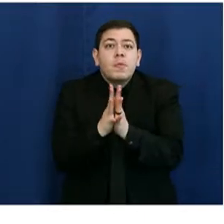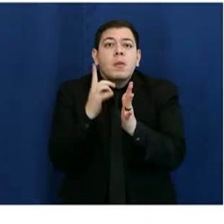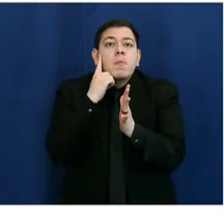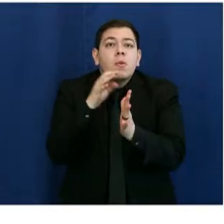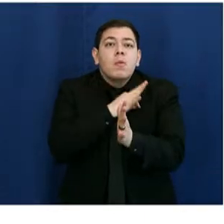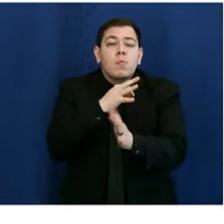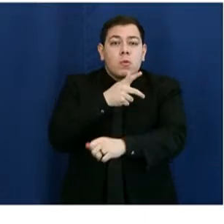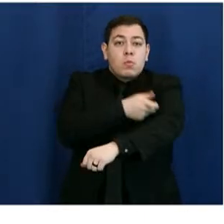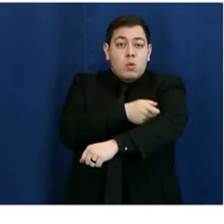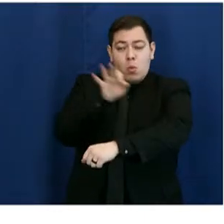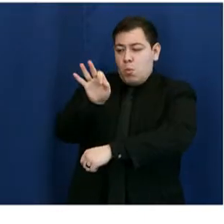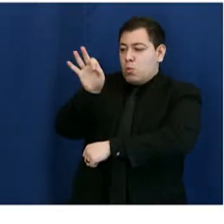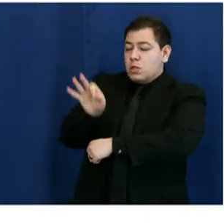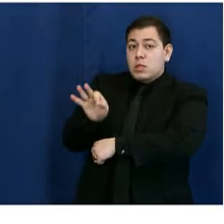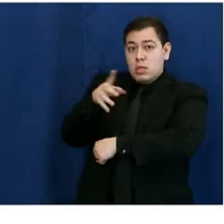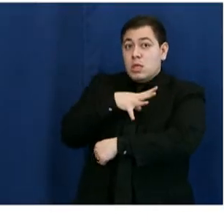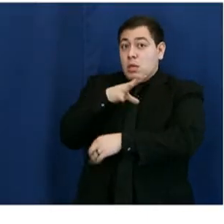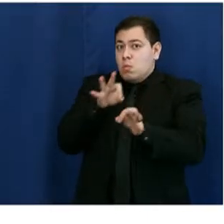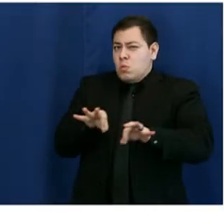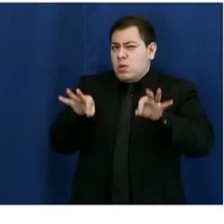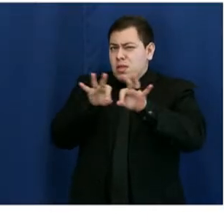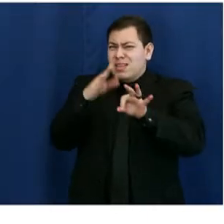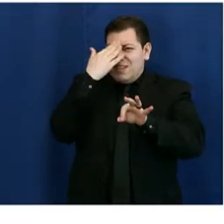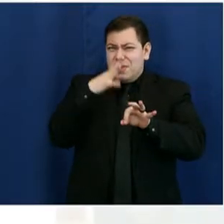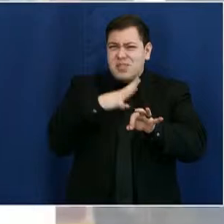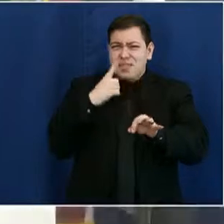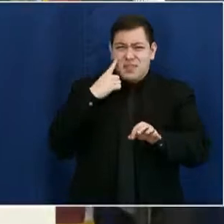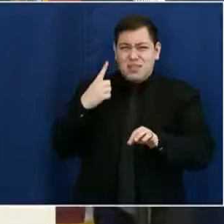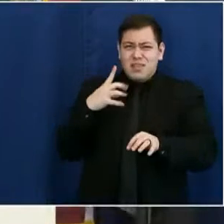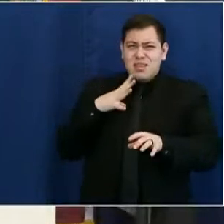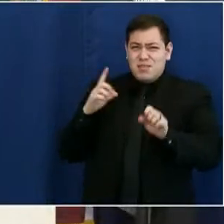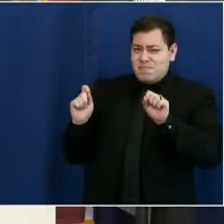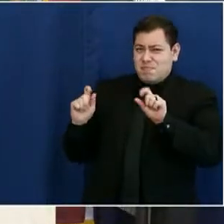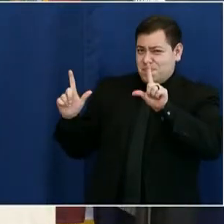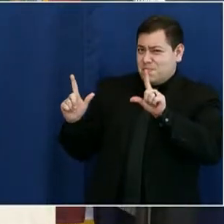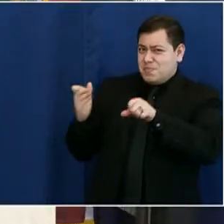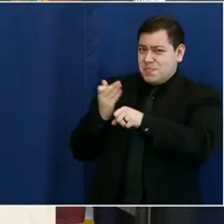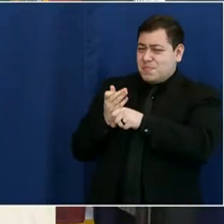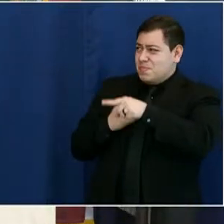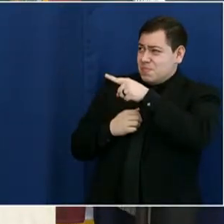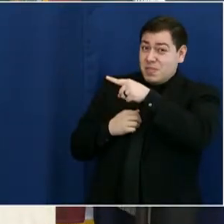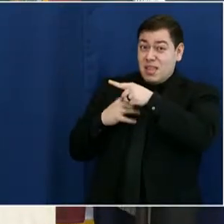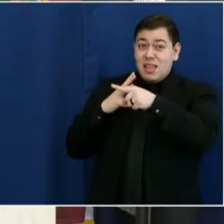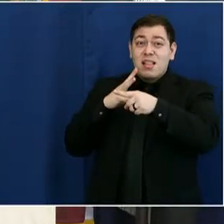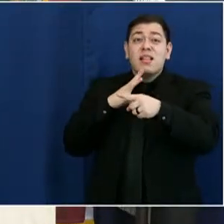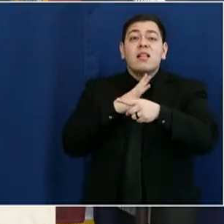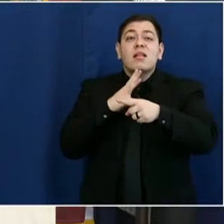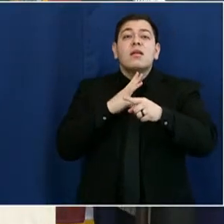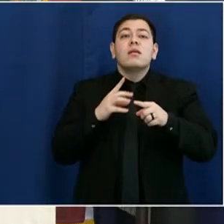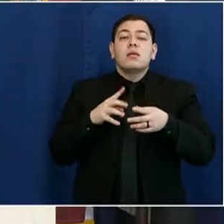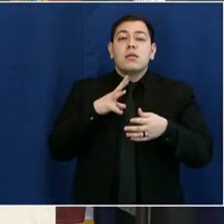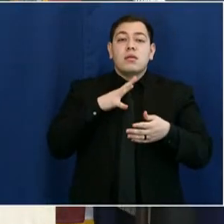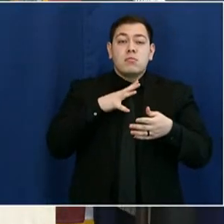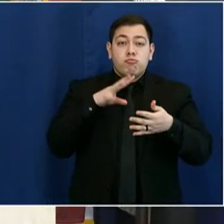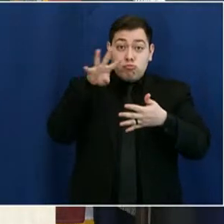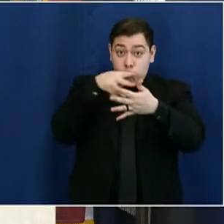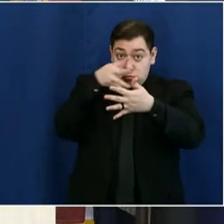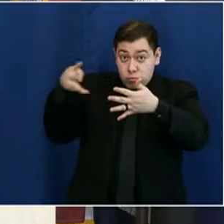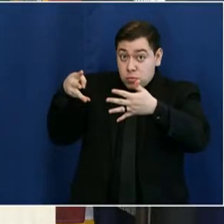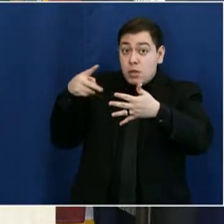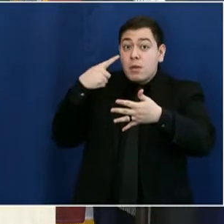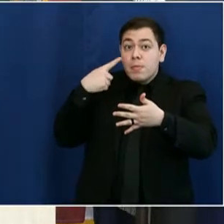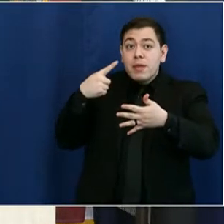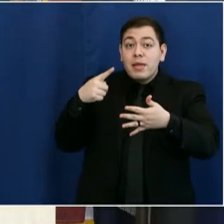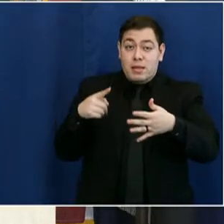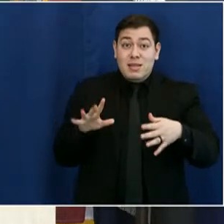un porcentaje más importante. Y como pueden ver aquí en este documento que está, se pueden dar cuenta que